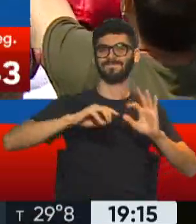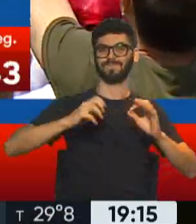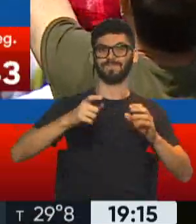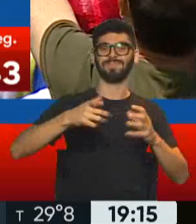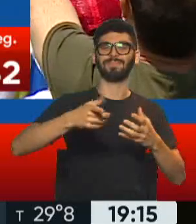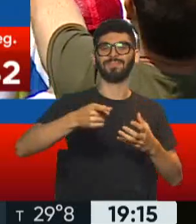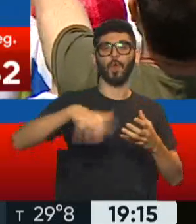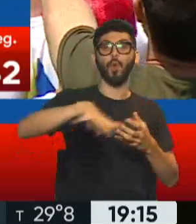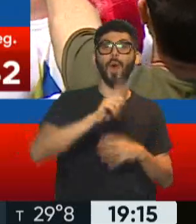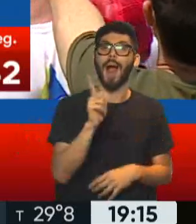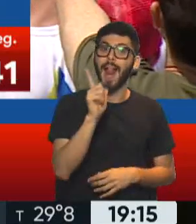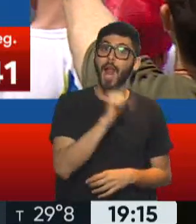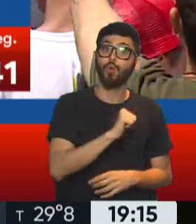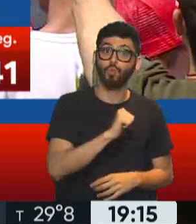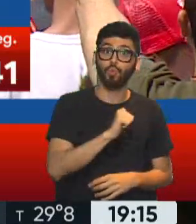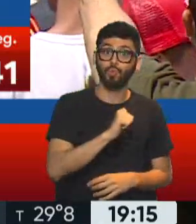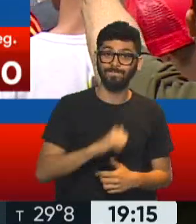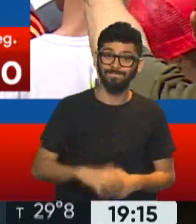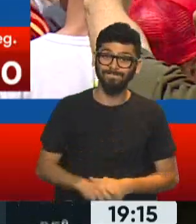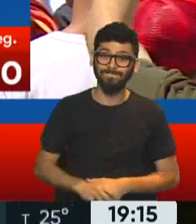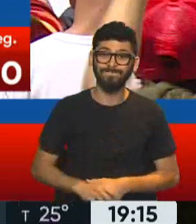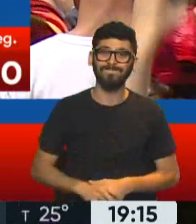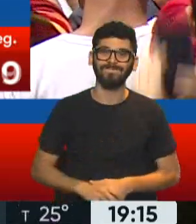en Lanús.